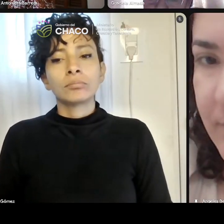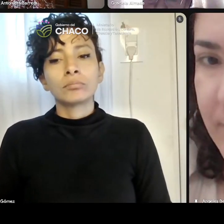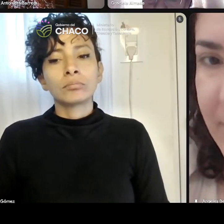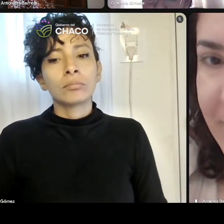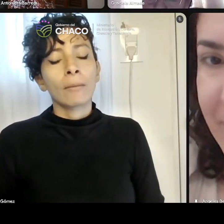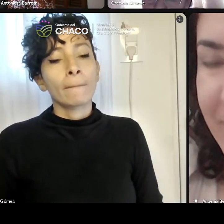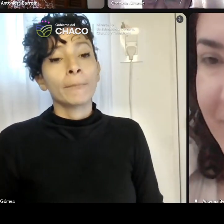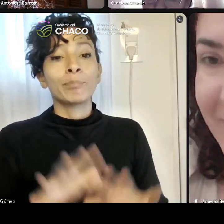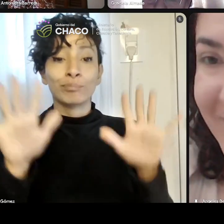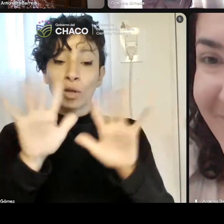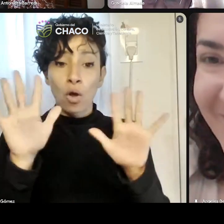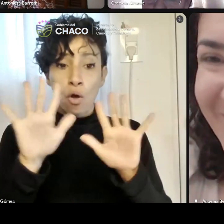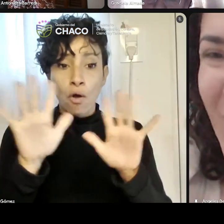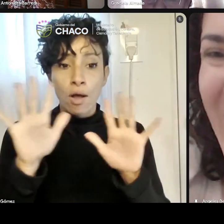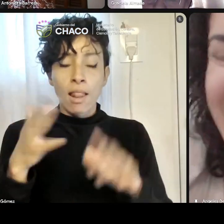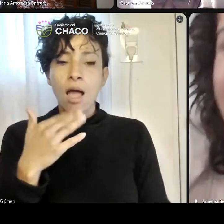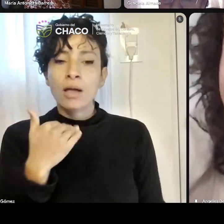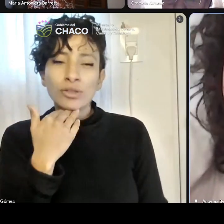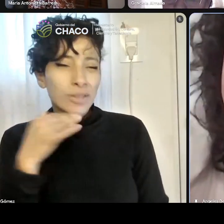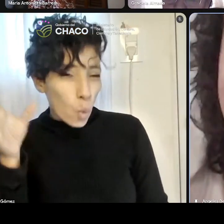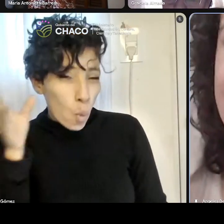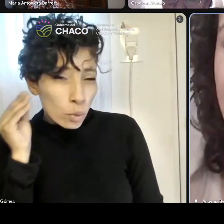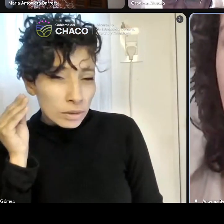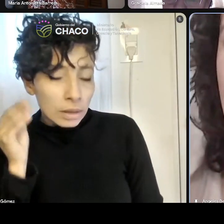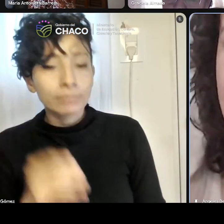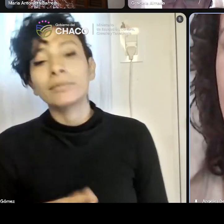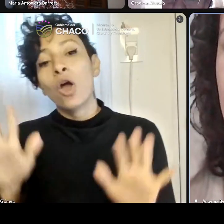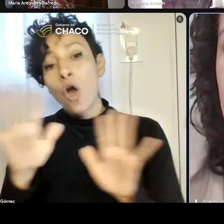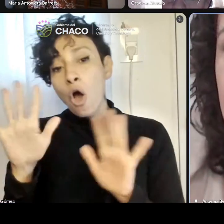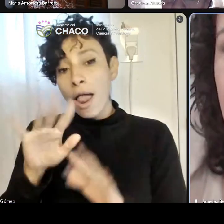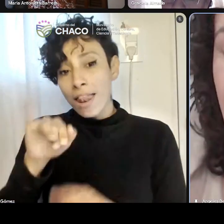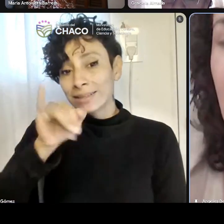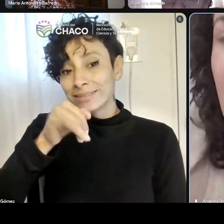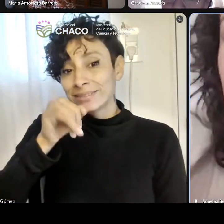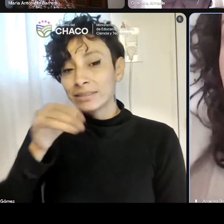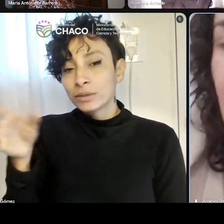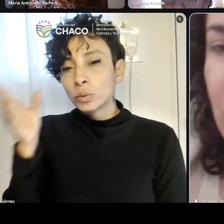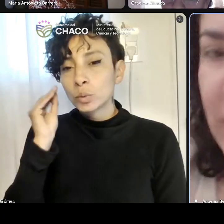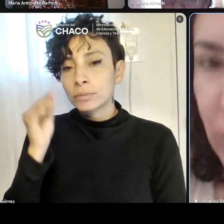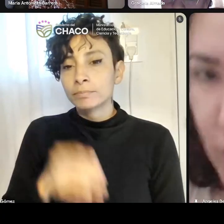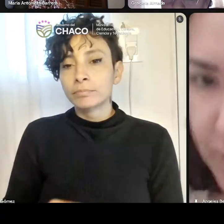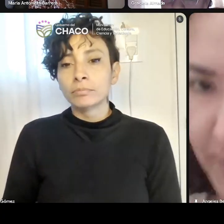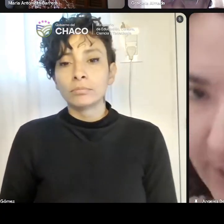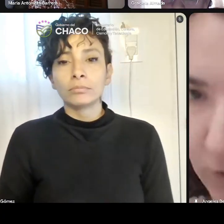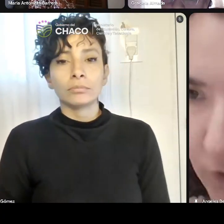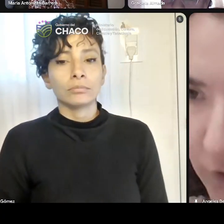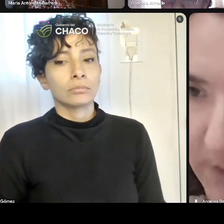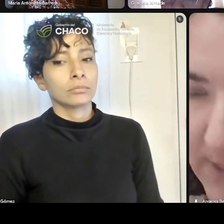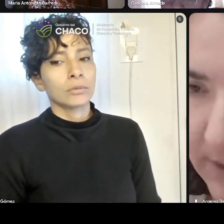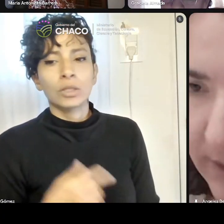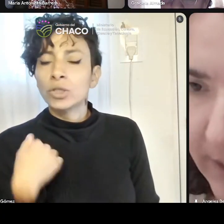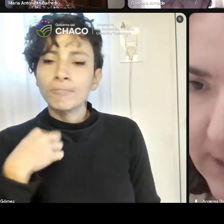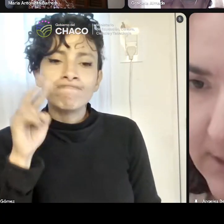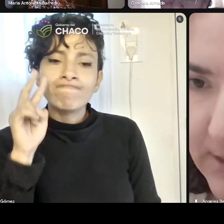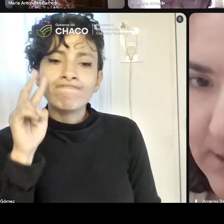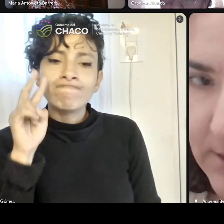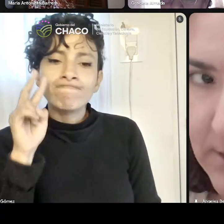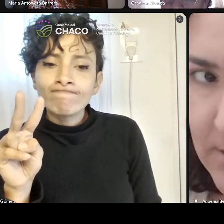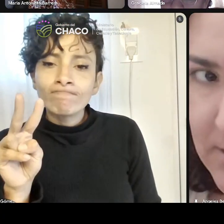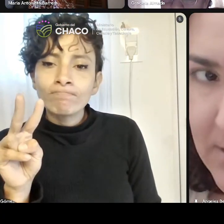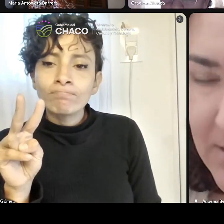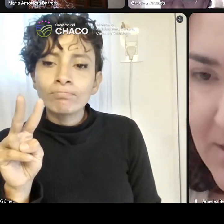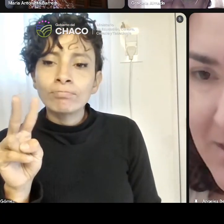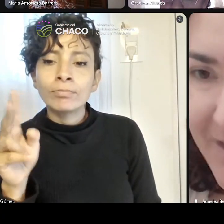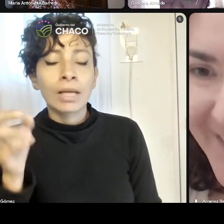Hola, no sé si se me escucha. Hola Sara, sí se te escucha. Yo no te estoy Perdón, estoy viendo. en la calle, estoy llegando a